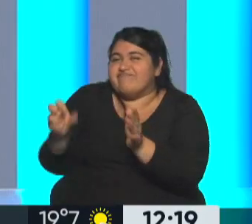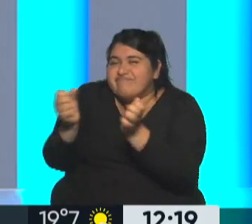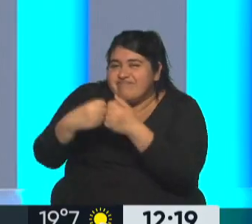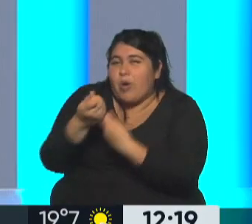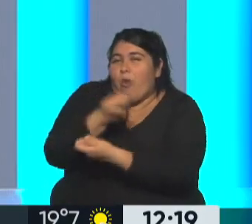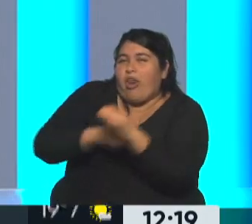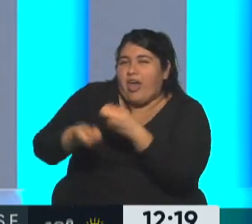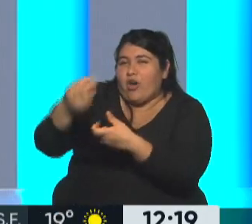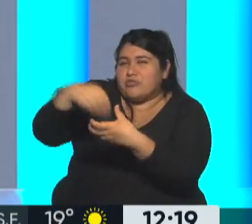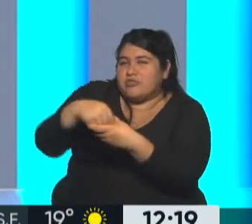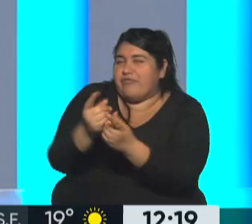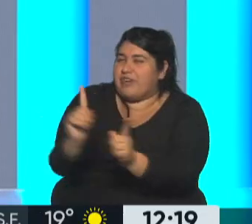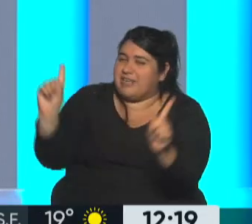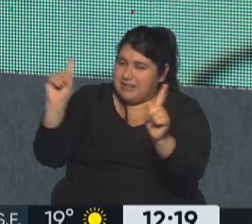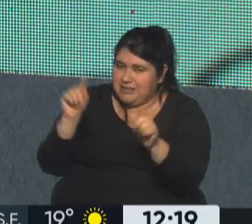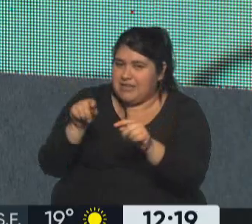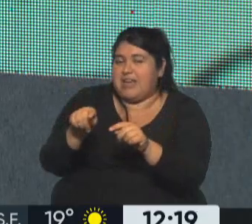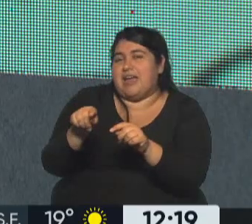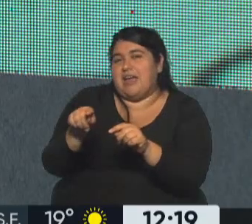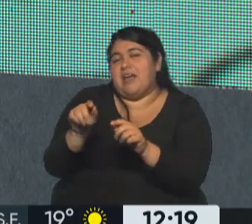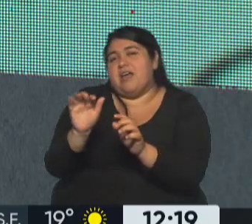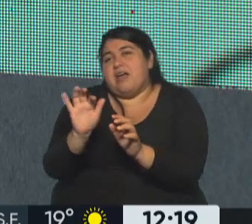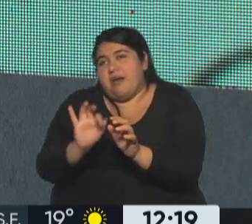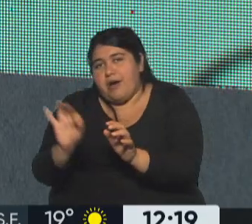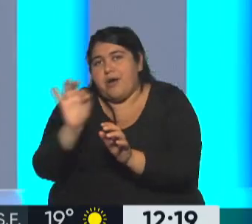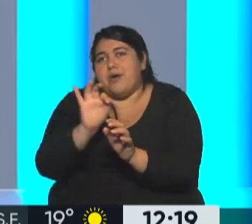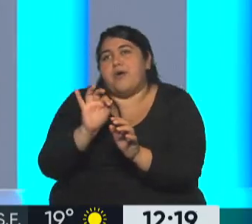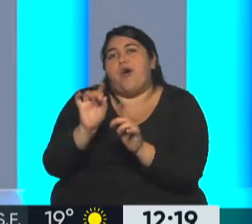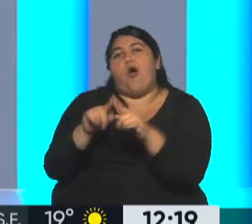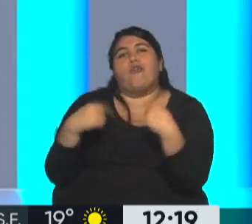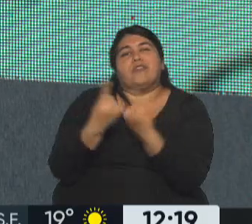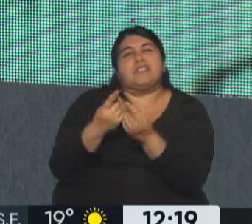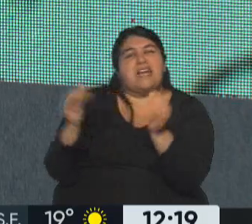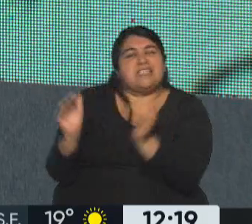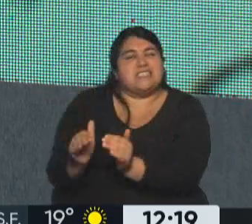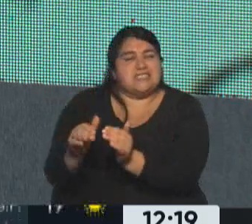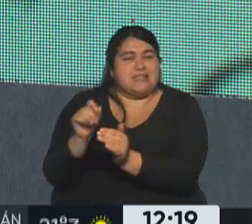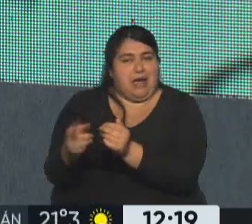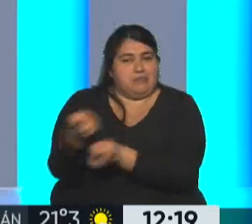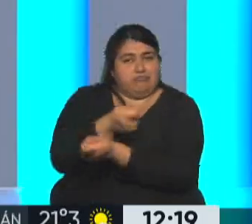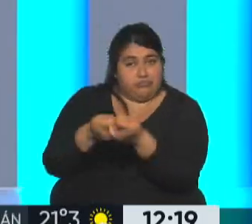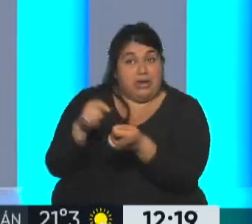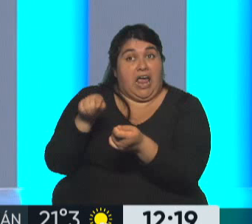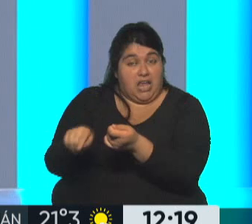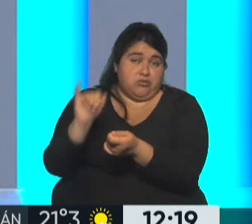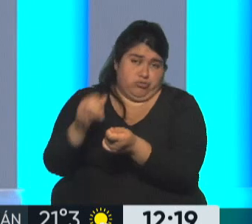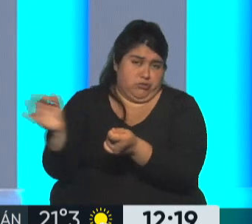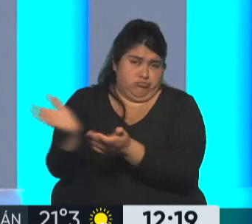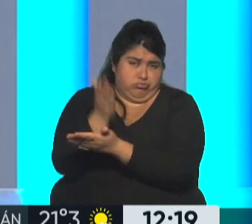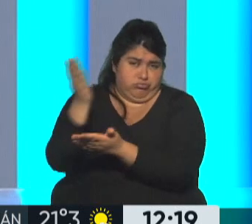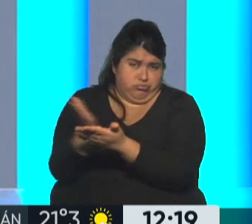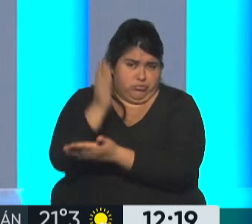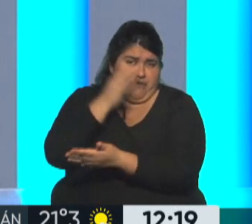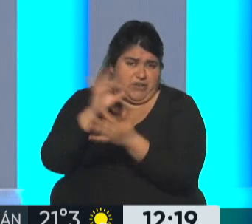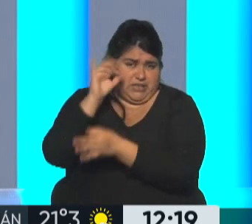comercio que se dedica otra cosa tienen una una trastienda o una oficinita Eso sí operaban digamos entonces este